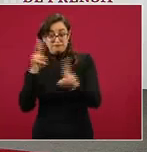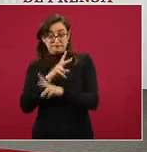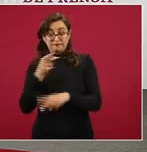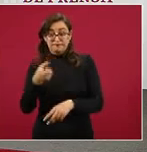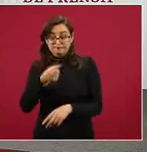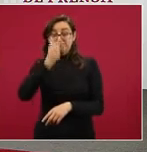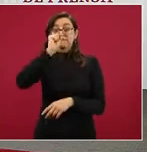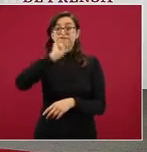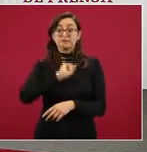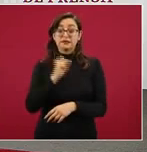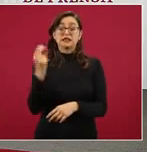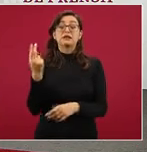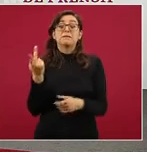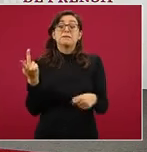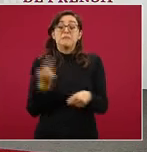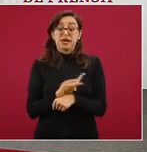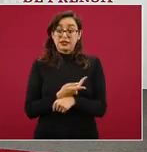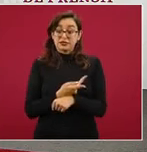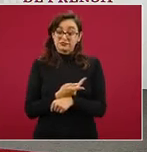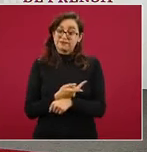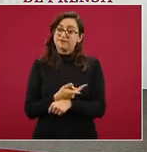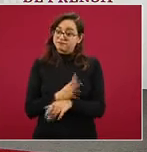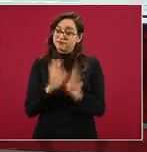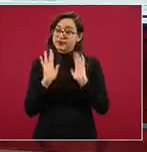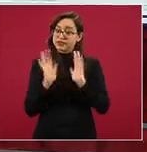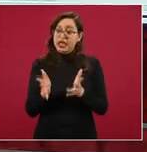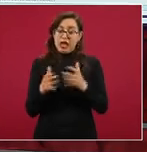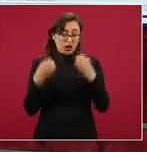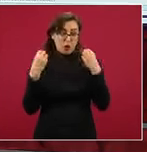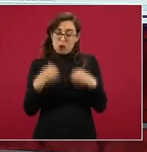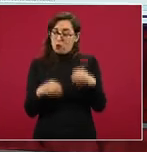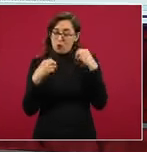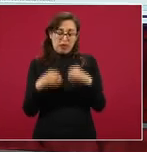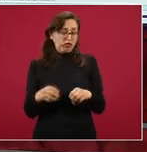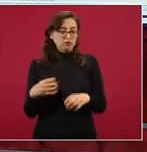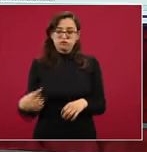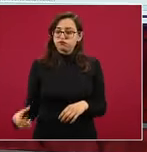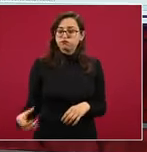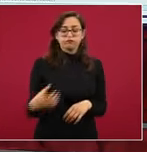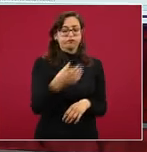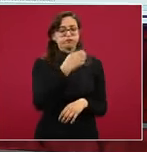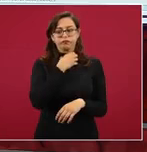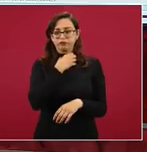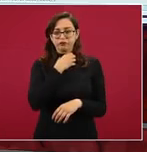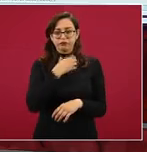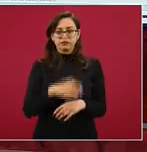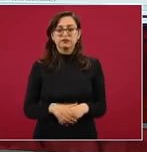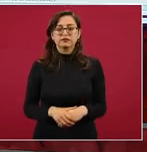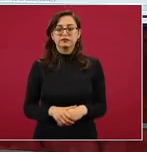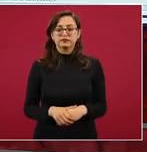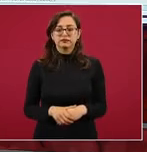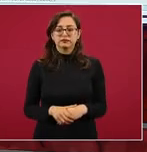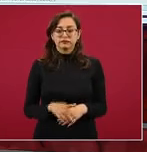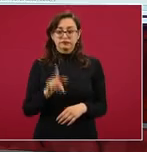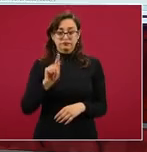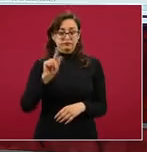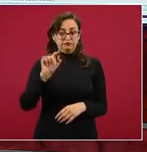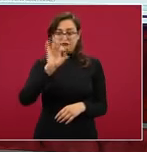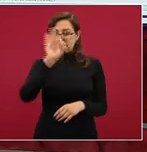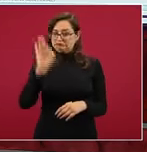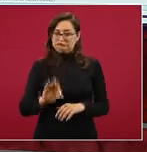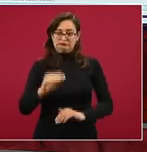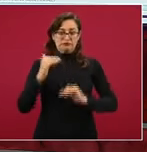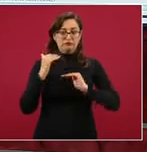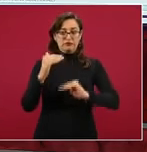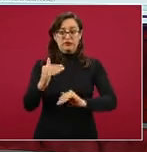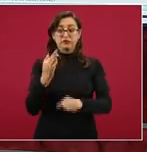nos indica ya una saturación en el uso de respiradores mecánicos al llegar al 70%. Está